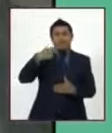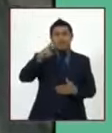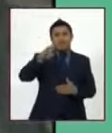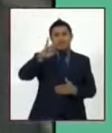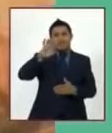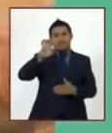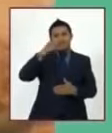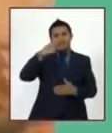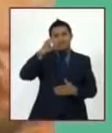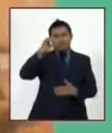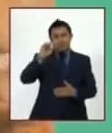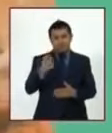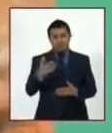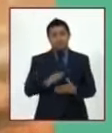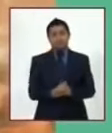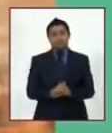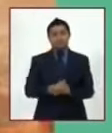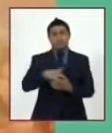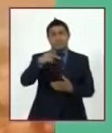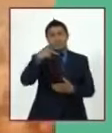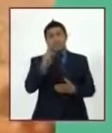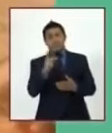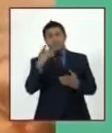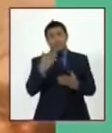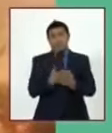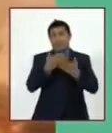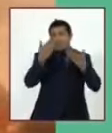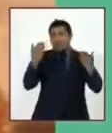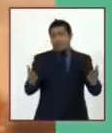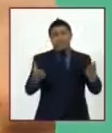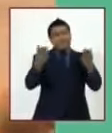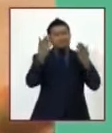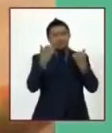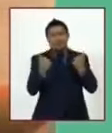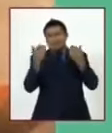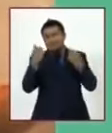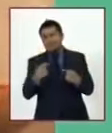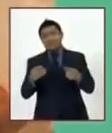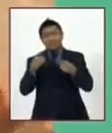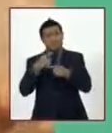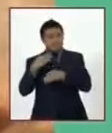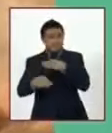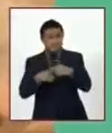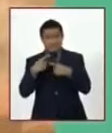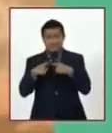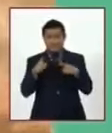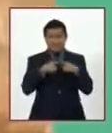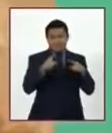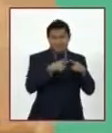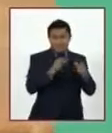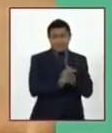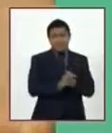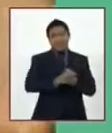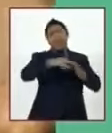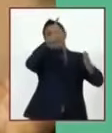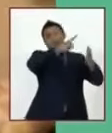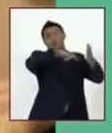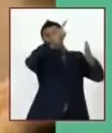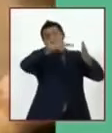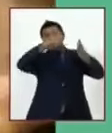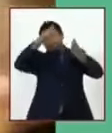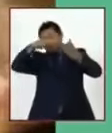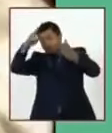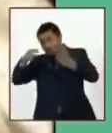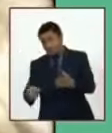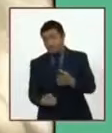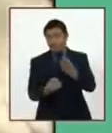pintura ya no aparecen los milagros, ahora va a ser el Antiguo Testamento el que va a dar todas las nuevas temáticas que van a